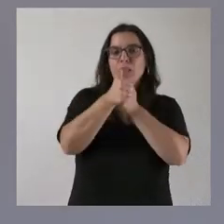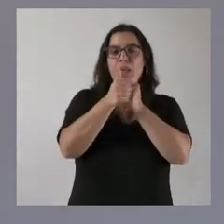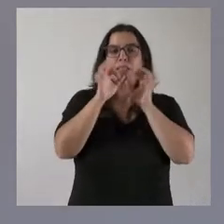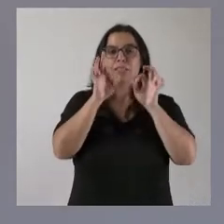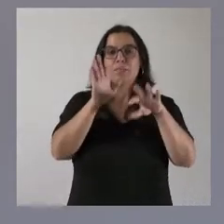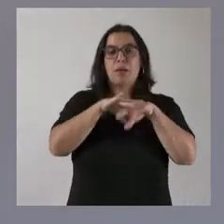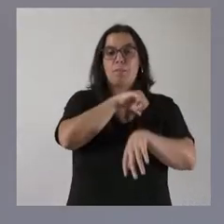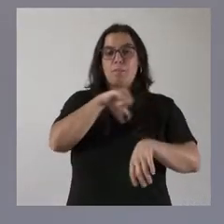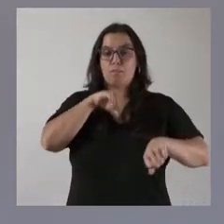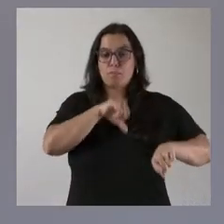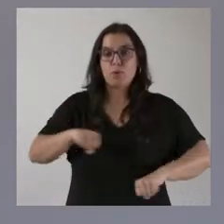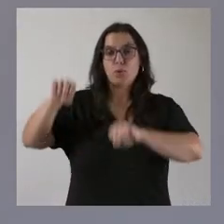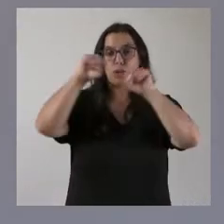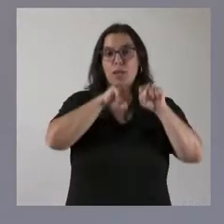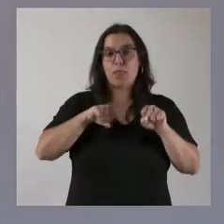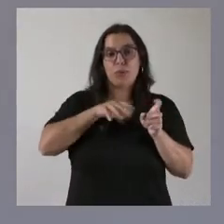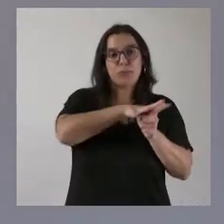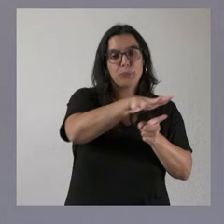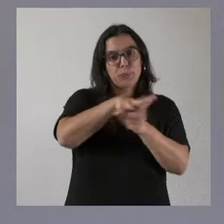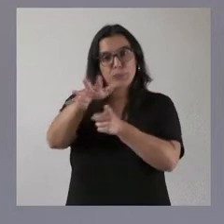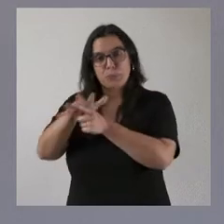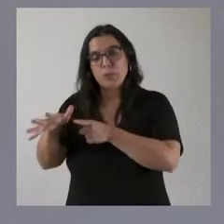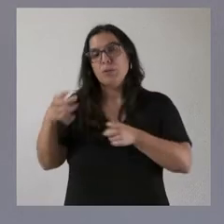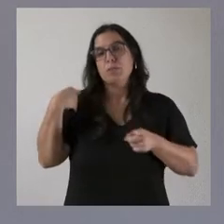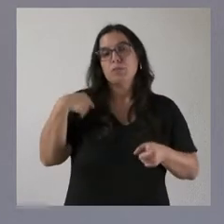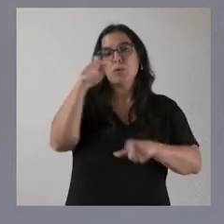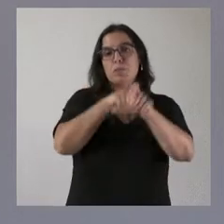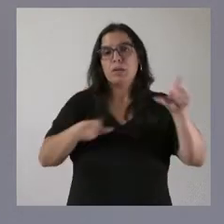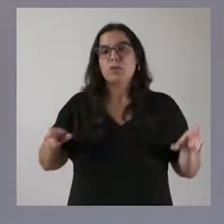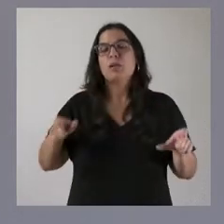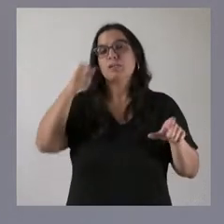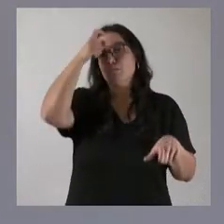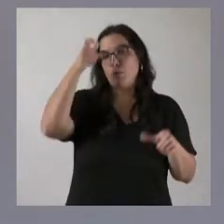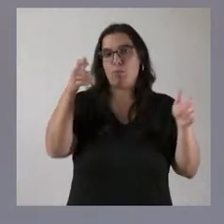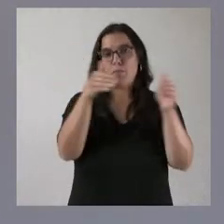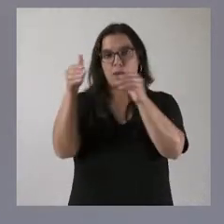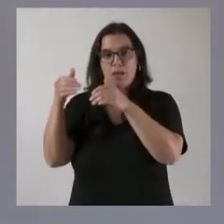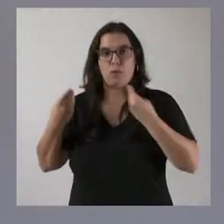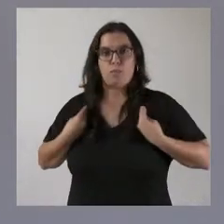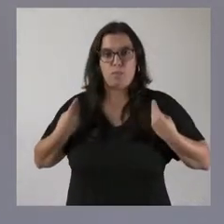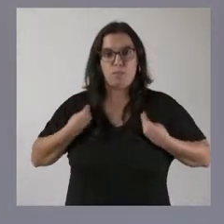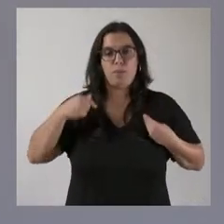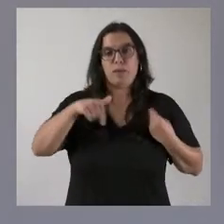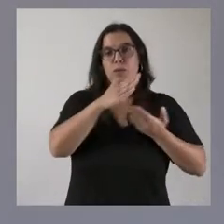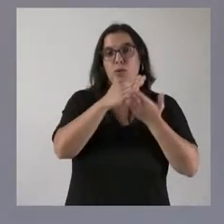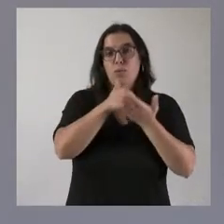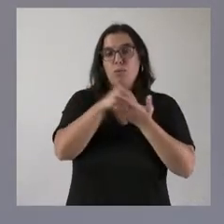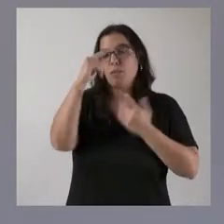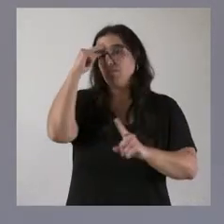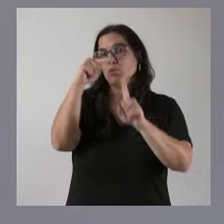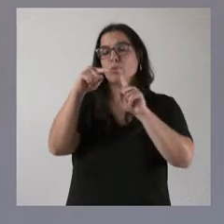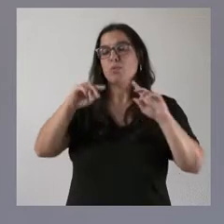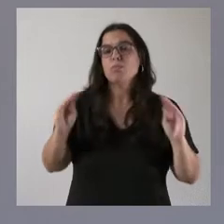acercarlo autoprotección a la población de Pequeños municipios de nuestra comunidad Autónoma con el objetivo de mejorar